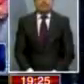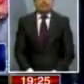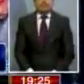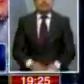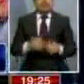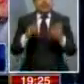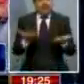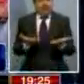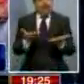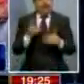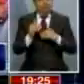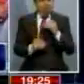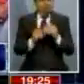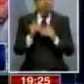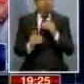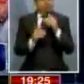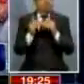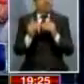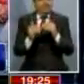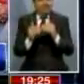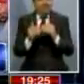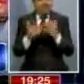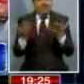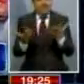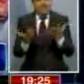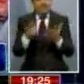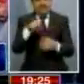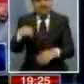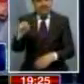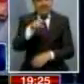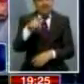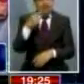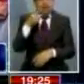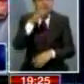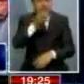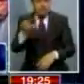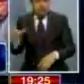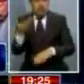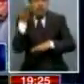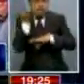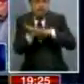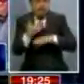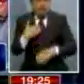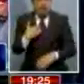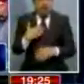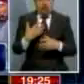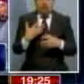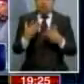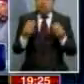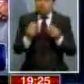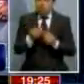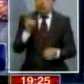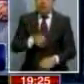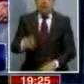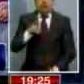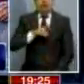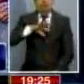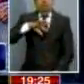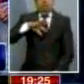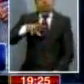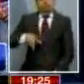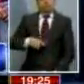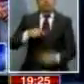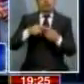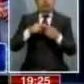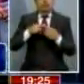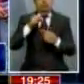Y vamos a seguir progresando. Y una de las cosas que la gente me pide muy fuertemente es la delincuencia, que